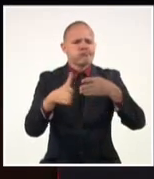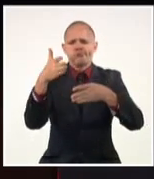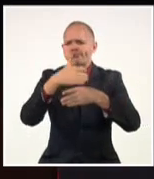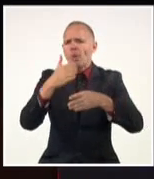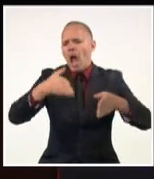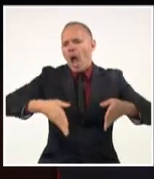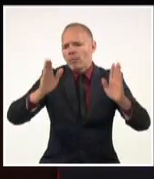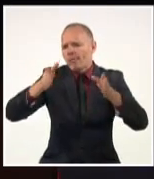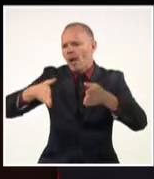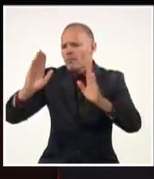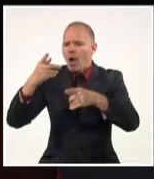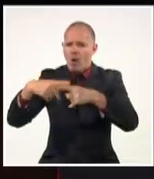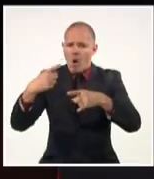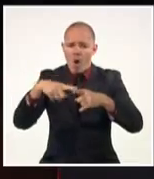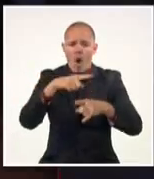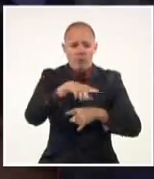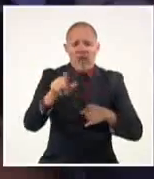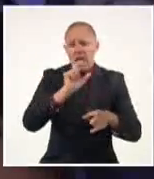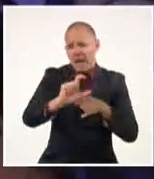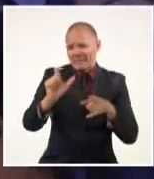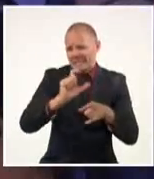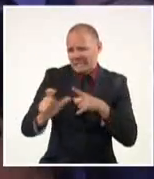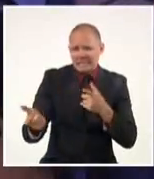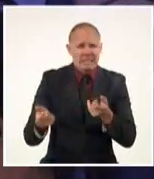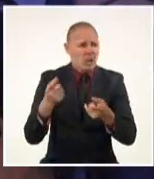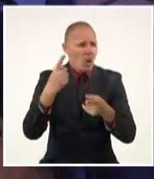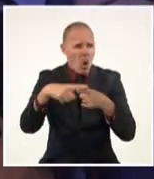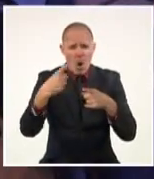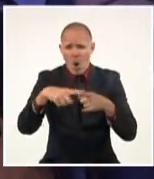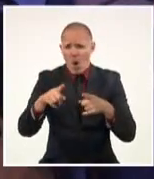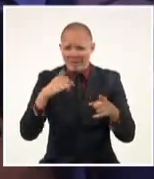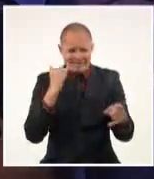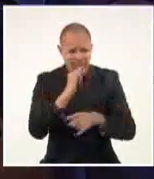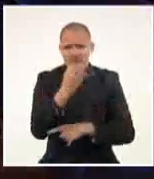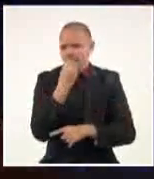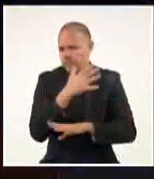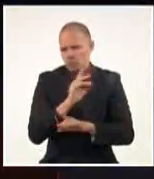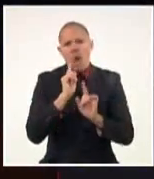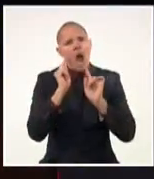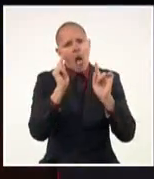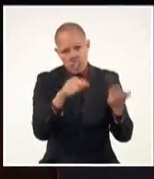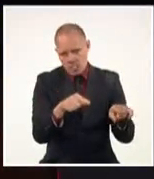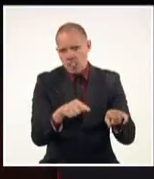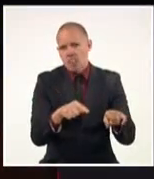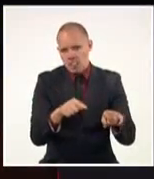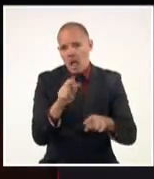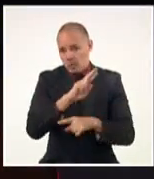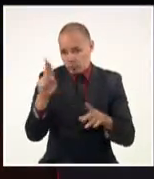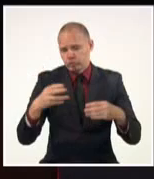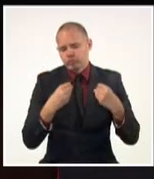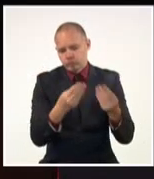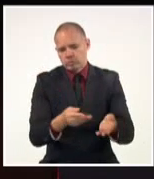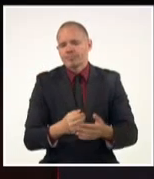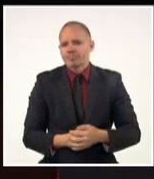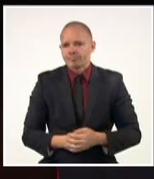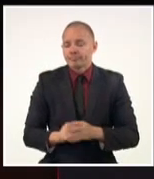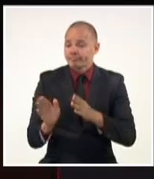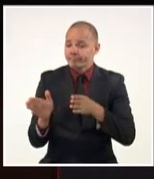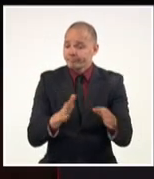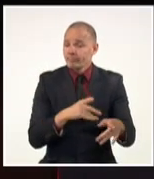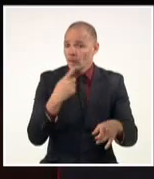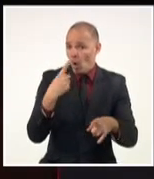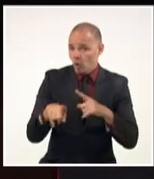hasta en las más apartadas zonas del país. Esta es la revolución que, después de haber perdido 3.000